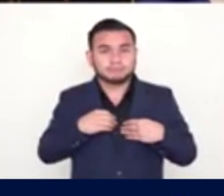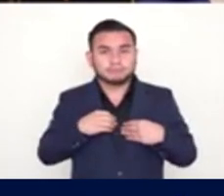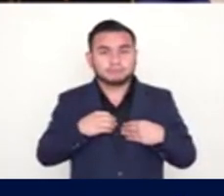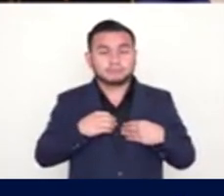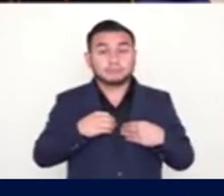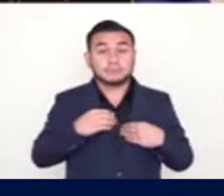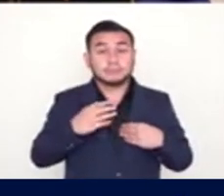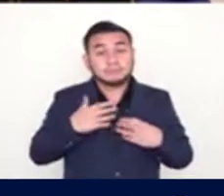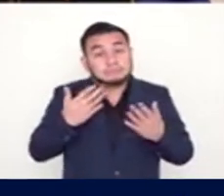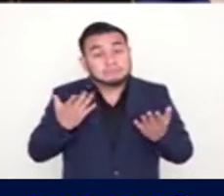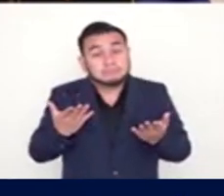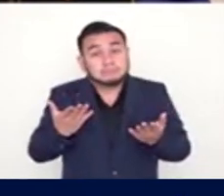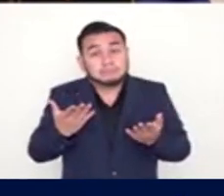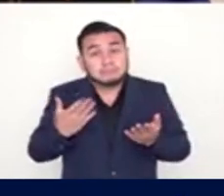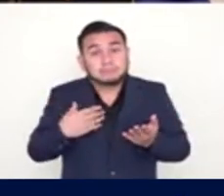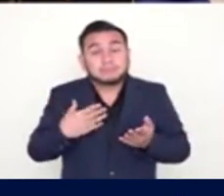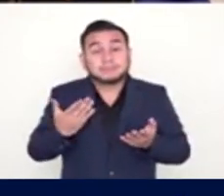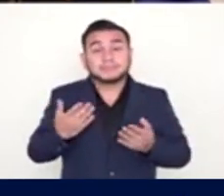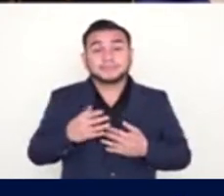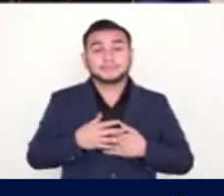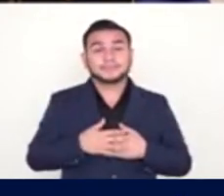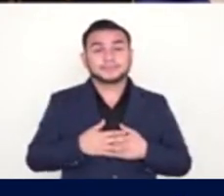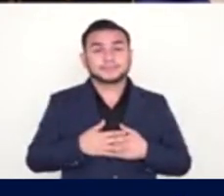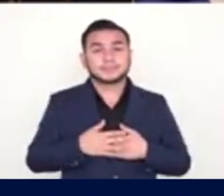del bando de ustedes, no es financiado por George Soros.